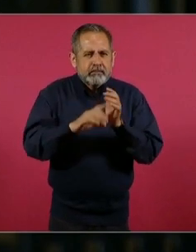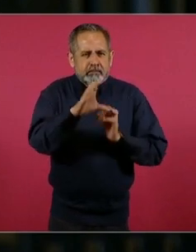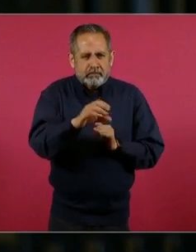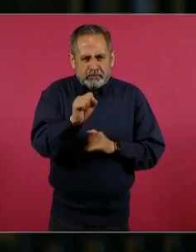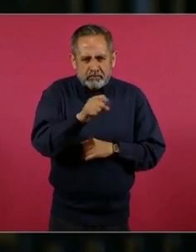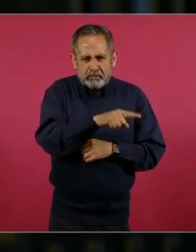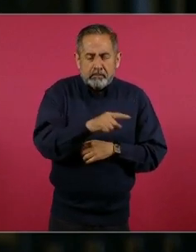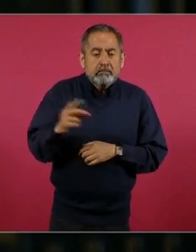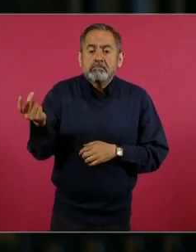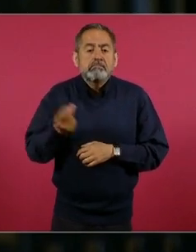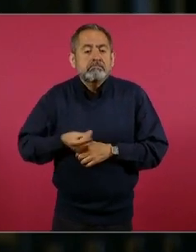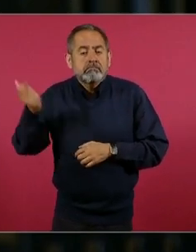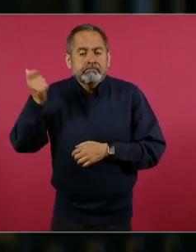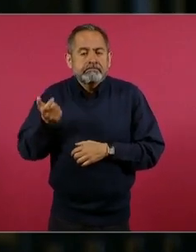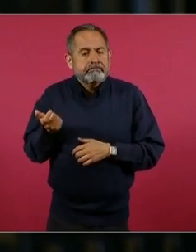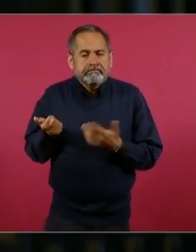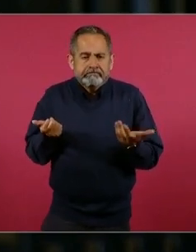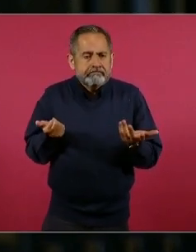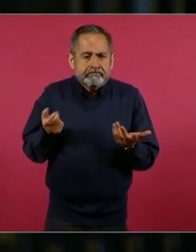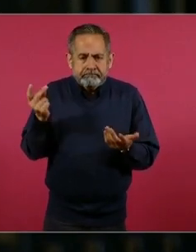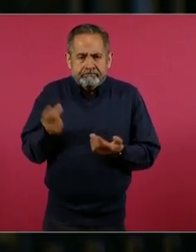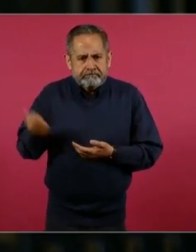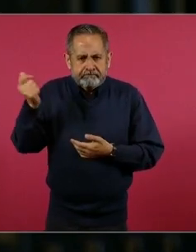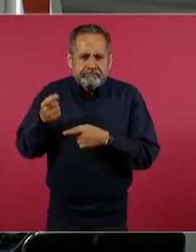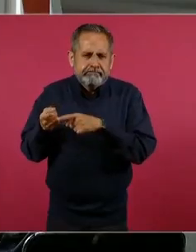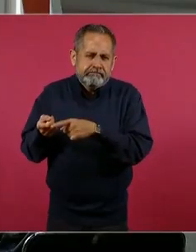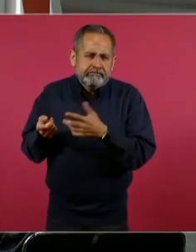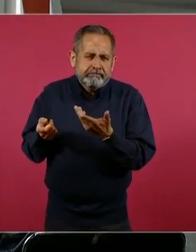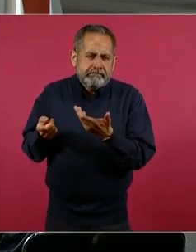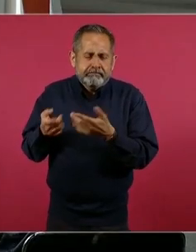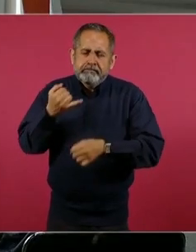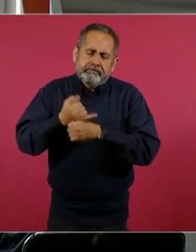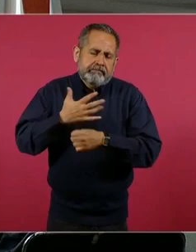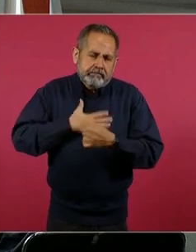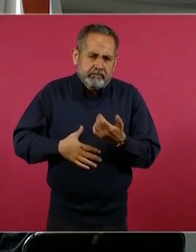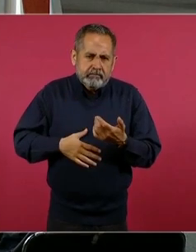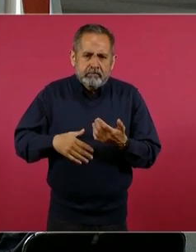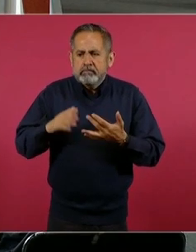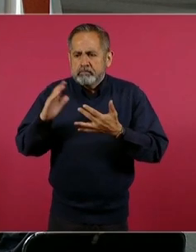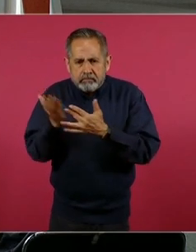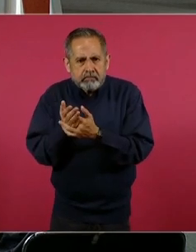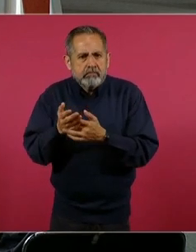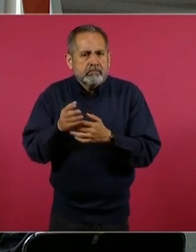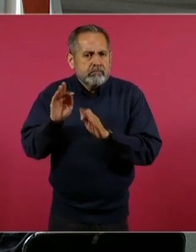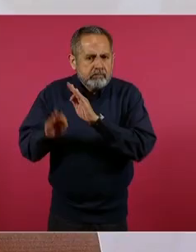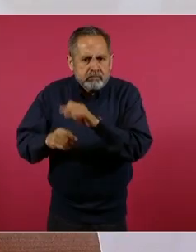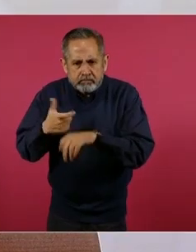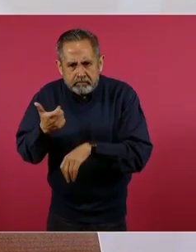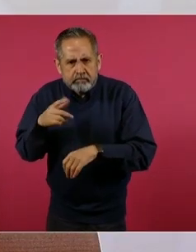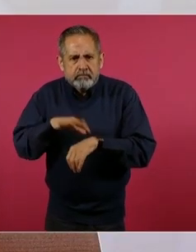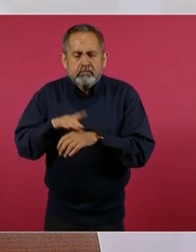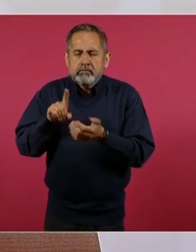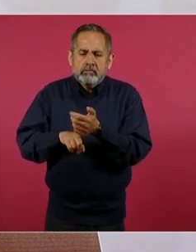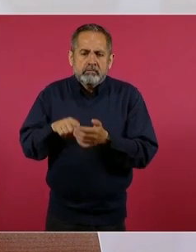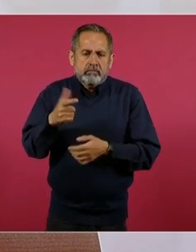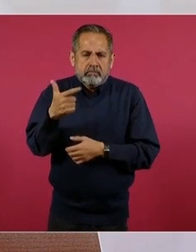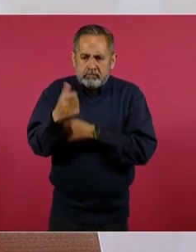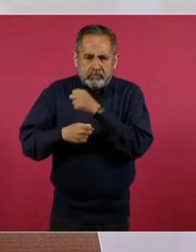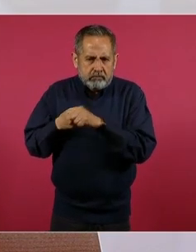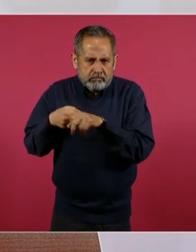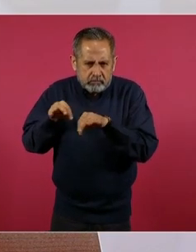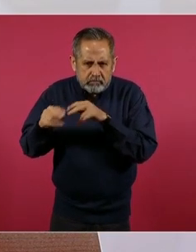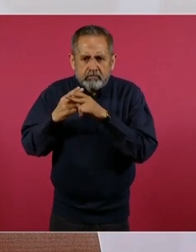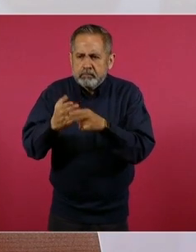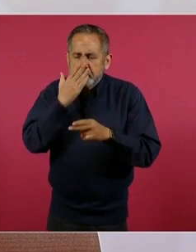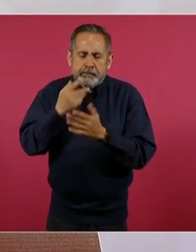social, y lo echa, lo despide y le suspende su servicio médico. Tiene 7 años trabajando allí, no